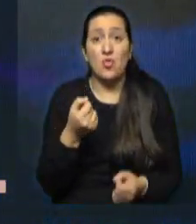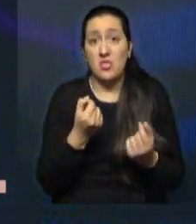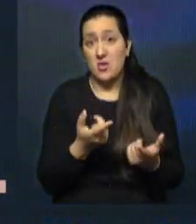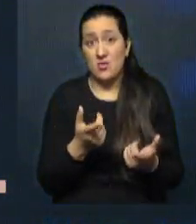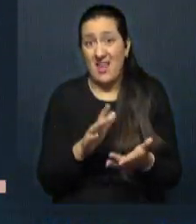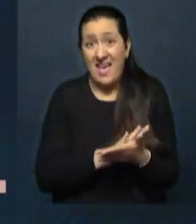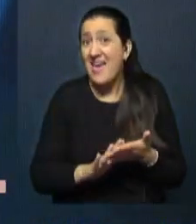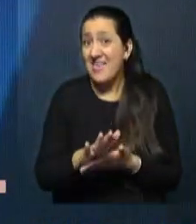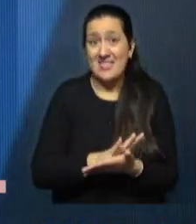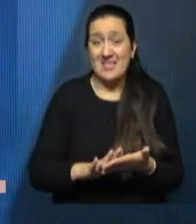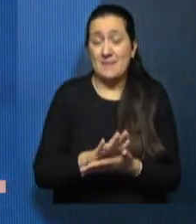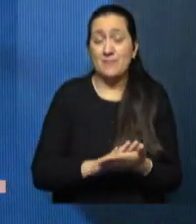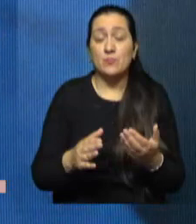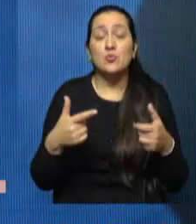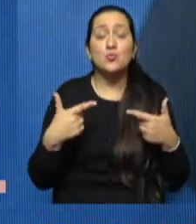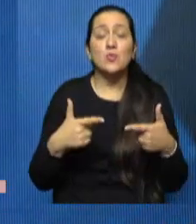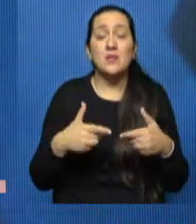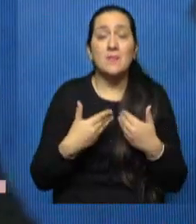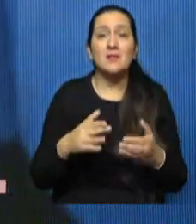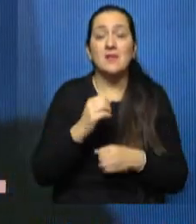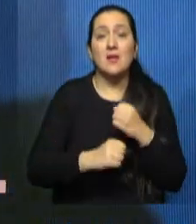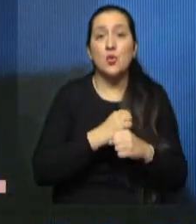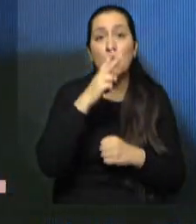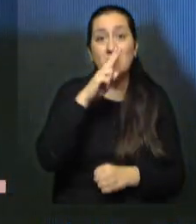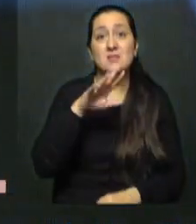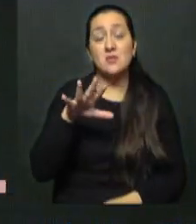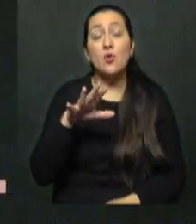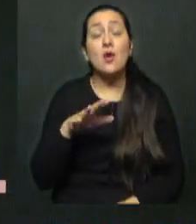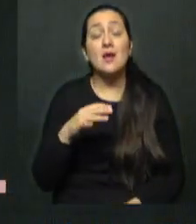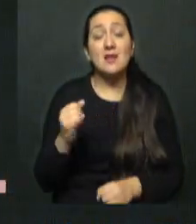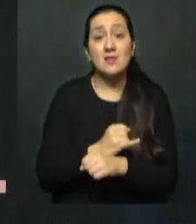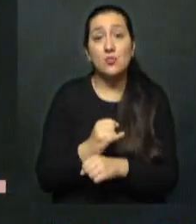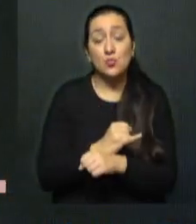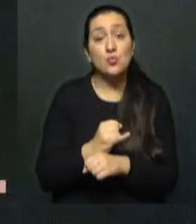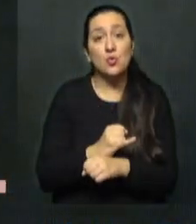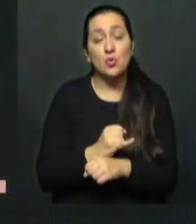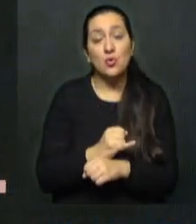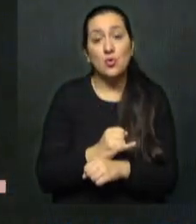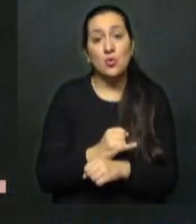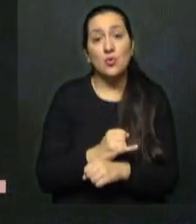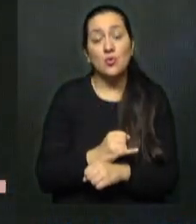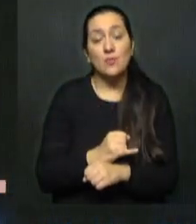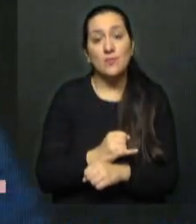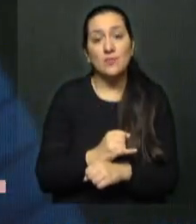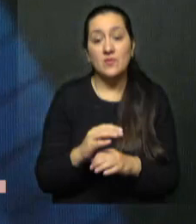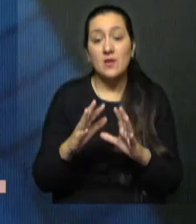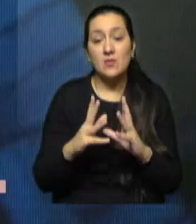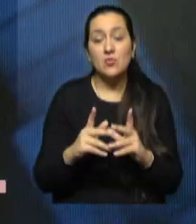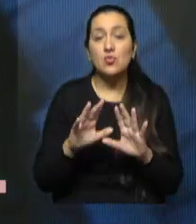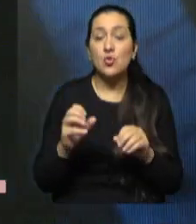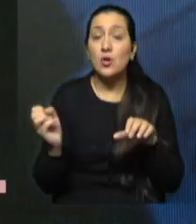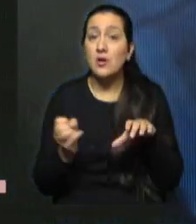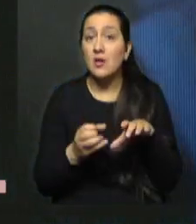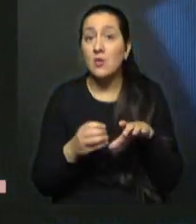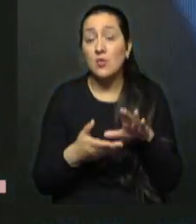el Instituto empieza a equilibrarse en sus cuentas y hoy es un instituto superavitario es decir lo que recauda es